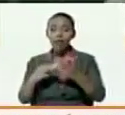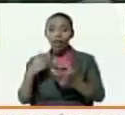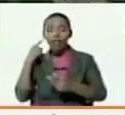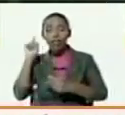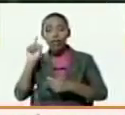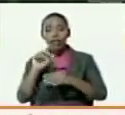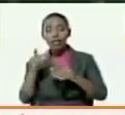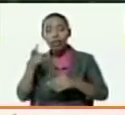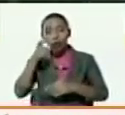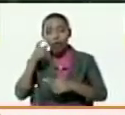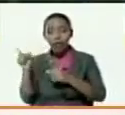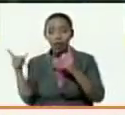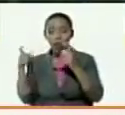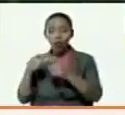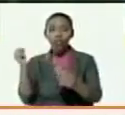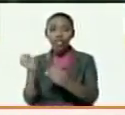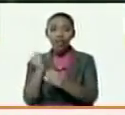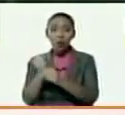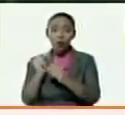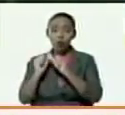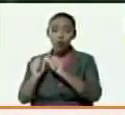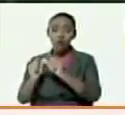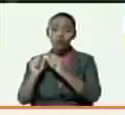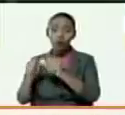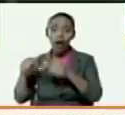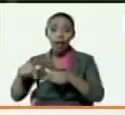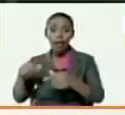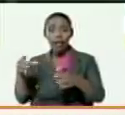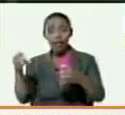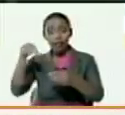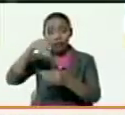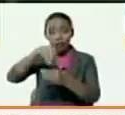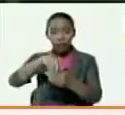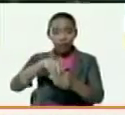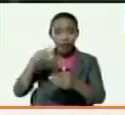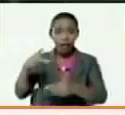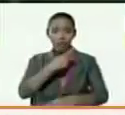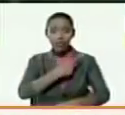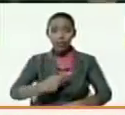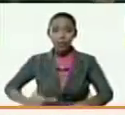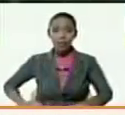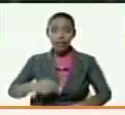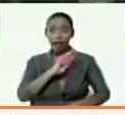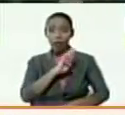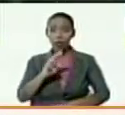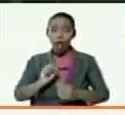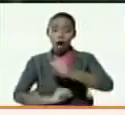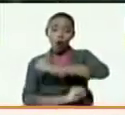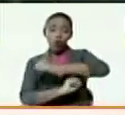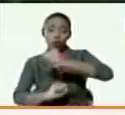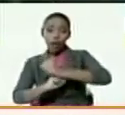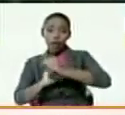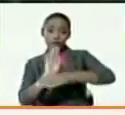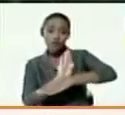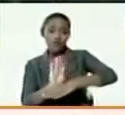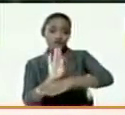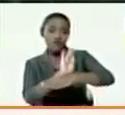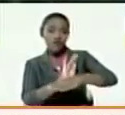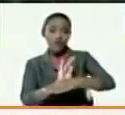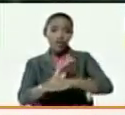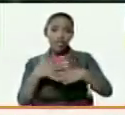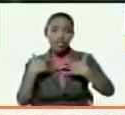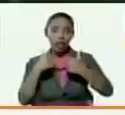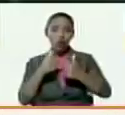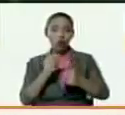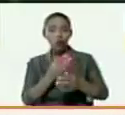reunión de trabajo que han mantenido aquí en la sede de la Vicepresidencia Ejecutiva de la República. Las autoridades sanitarias en Venezuela